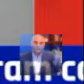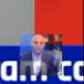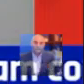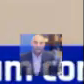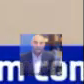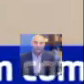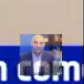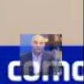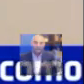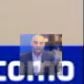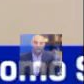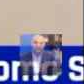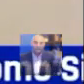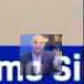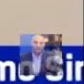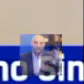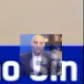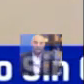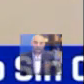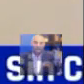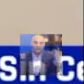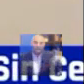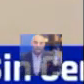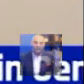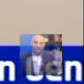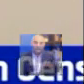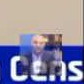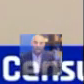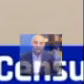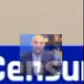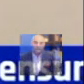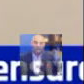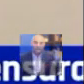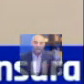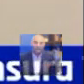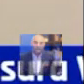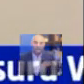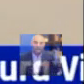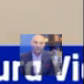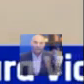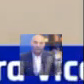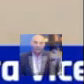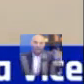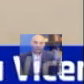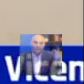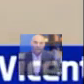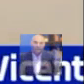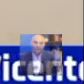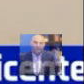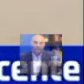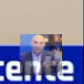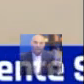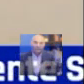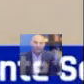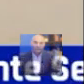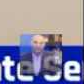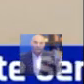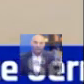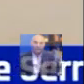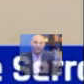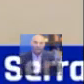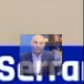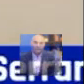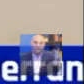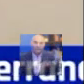es. Maestro Ricardo Sevilla, creo que no podemos escapar ante la oportunidad de decir que